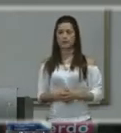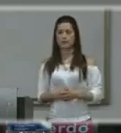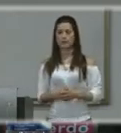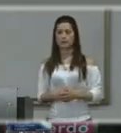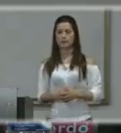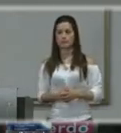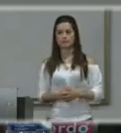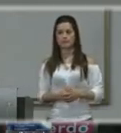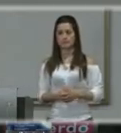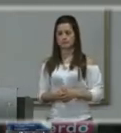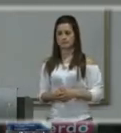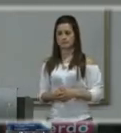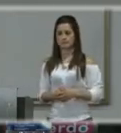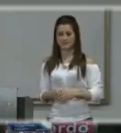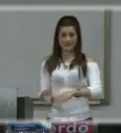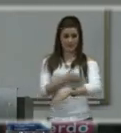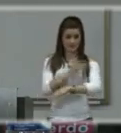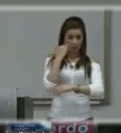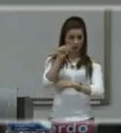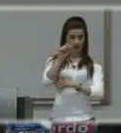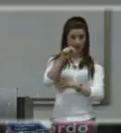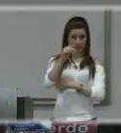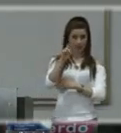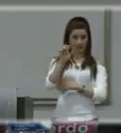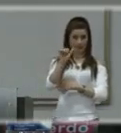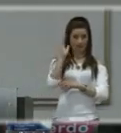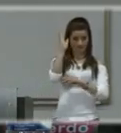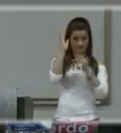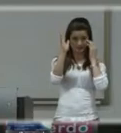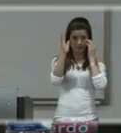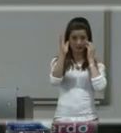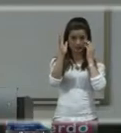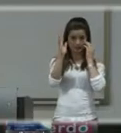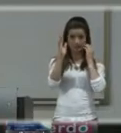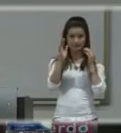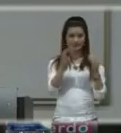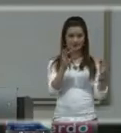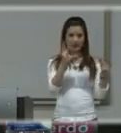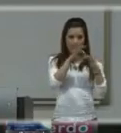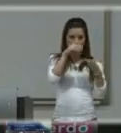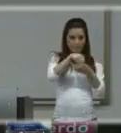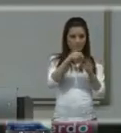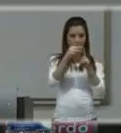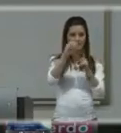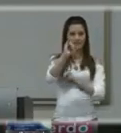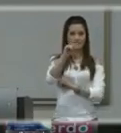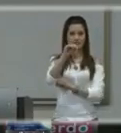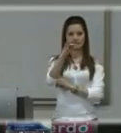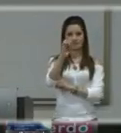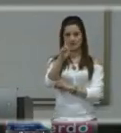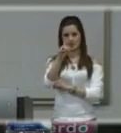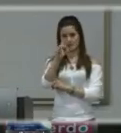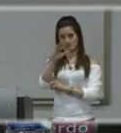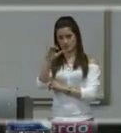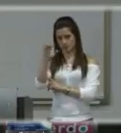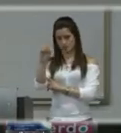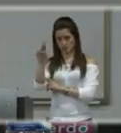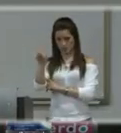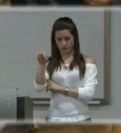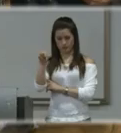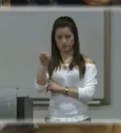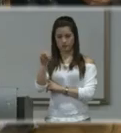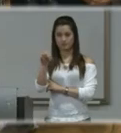con esta relación que acaba de hacer Andrea, que es muy importante, con la figura de la interdicción, porque sin duda encontramos, pues